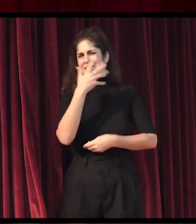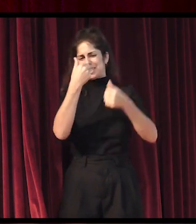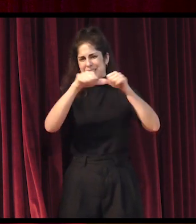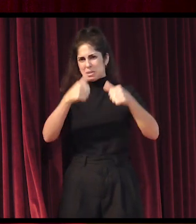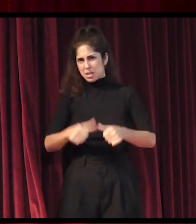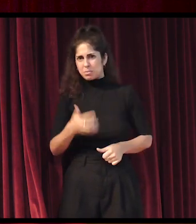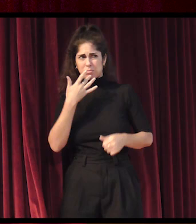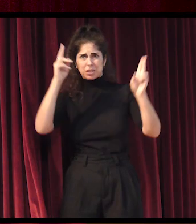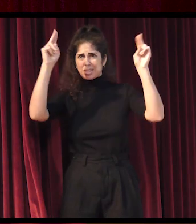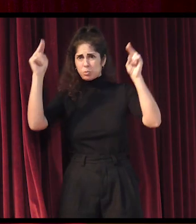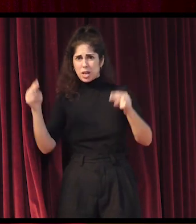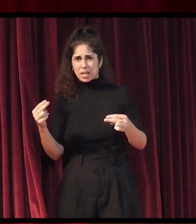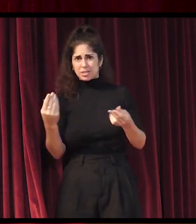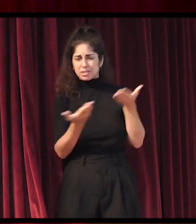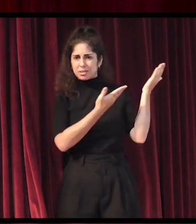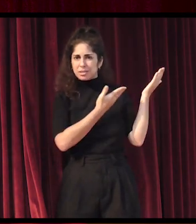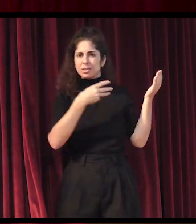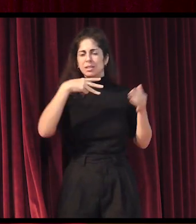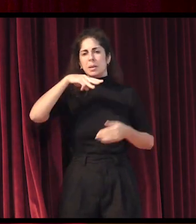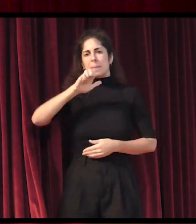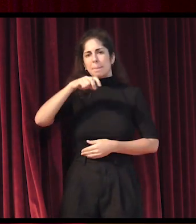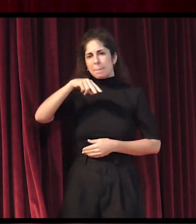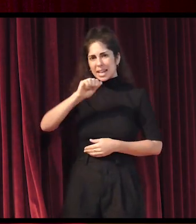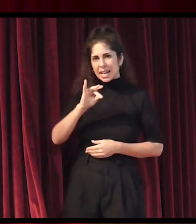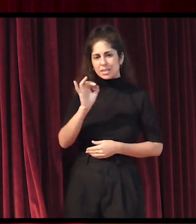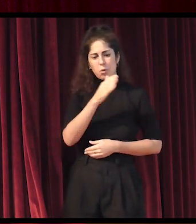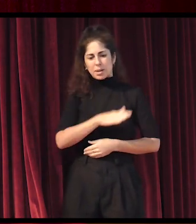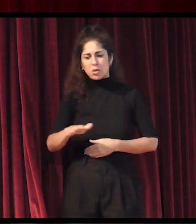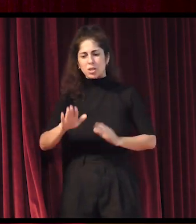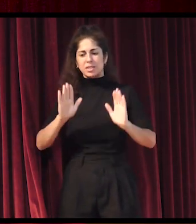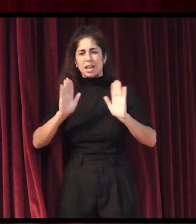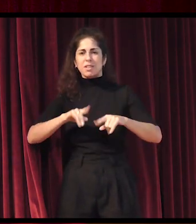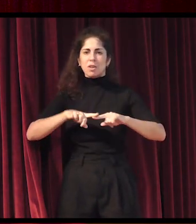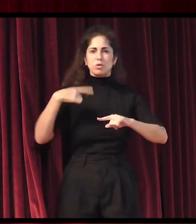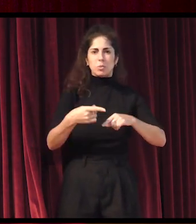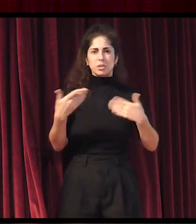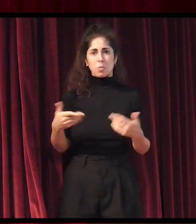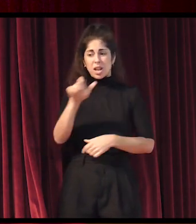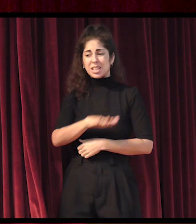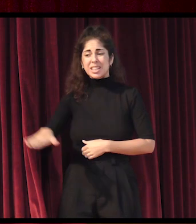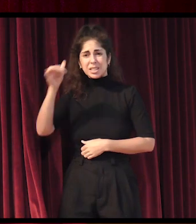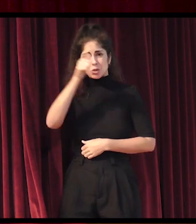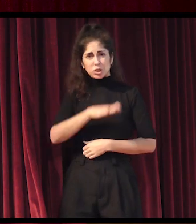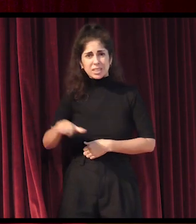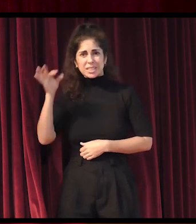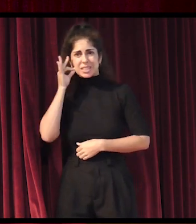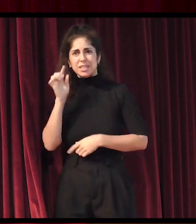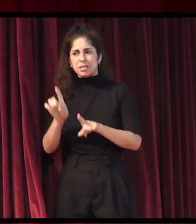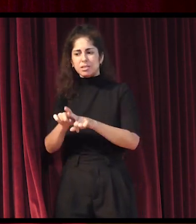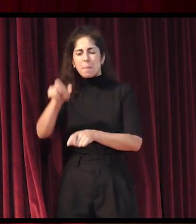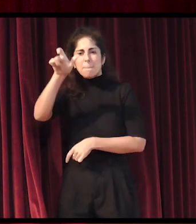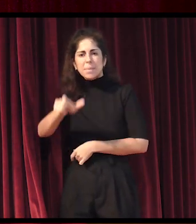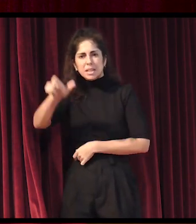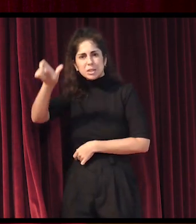titulares, menas, inmigrantes, menores, evita tratar a las niñas y niños como personas en específico, ¿no? Son